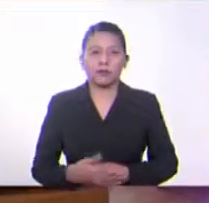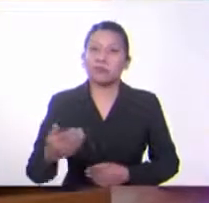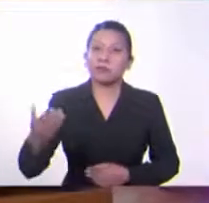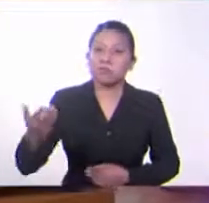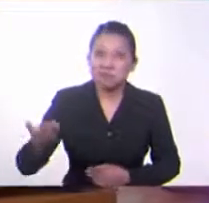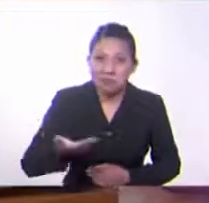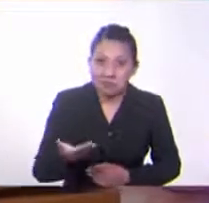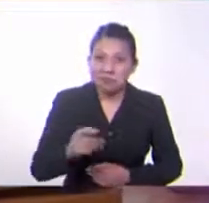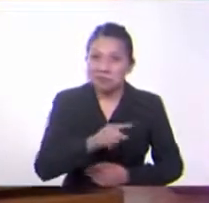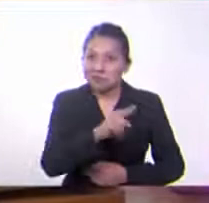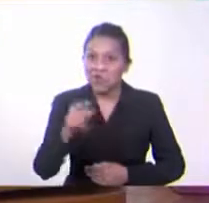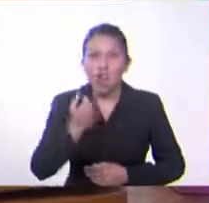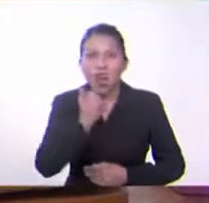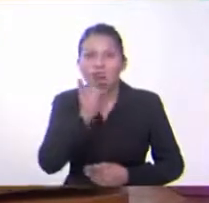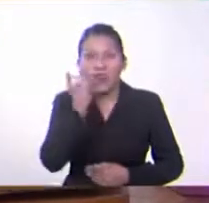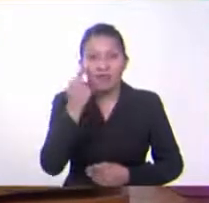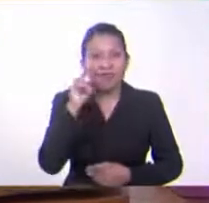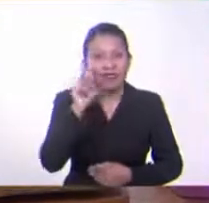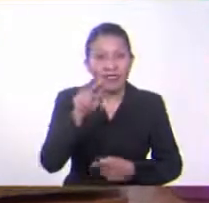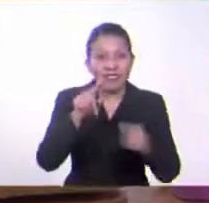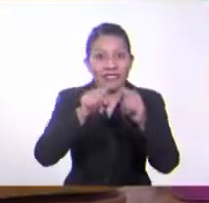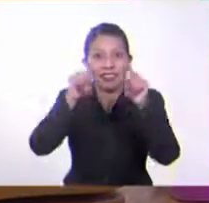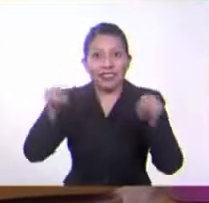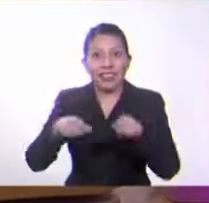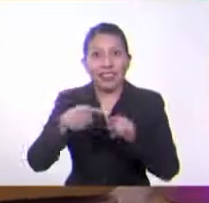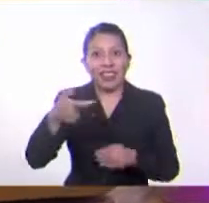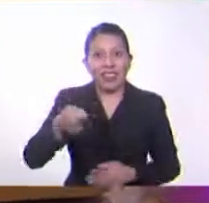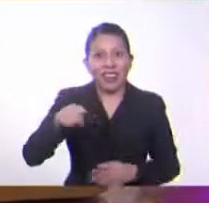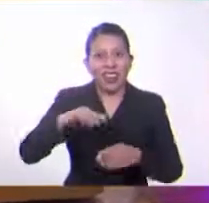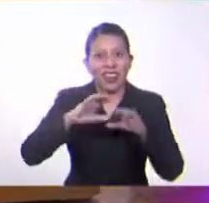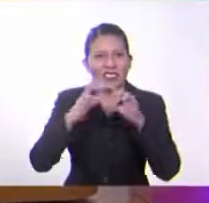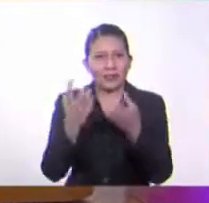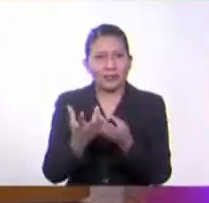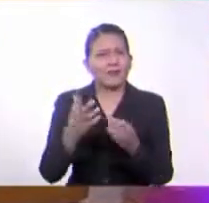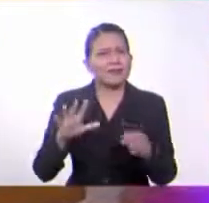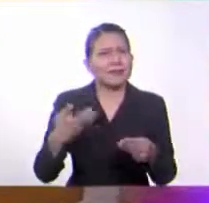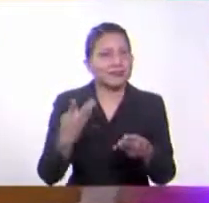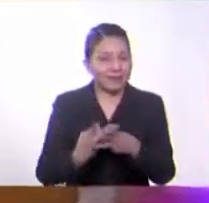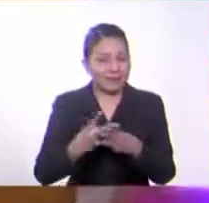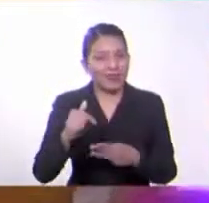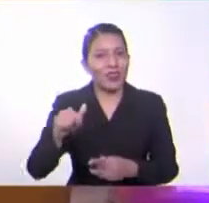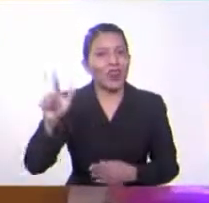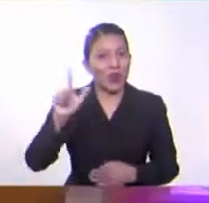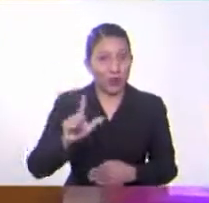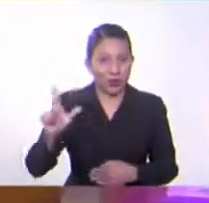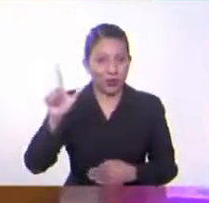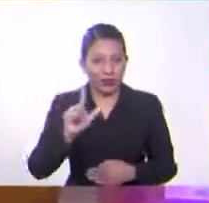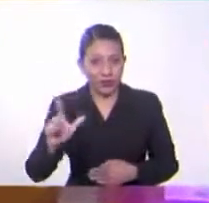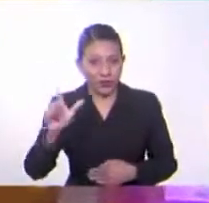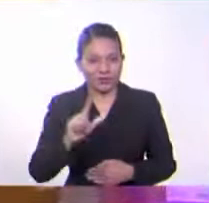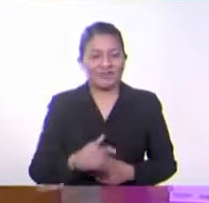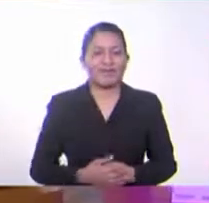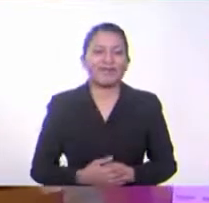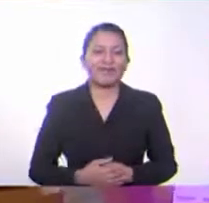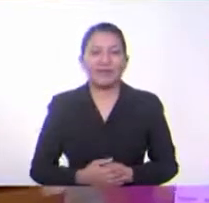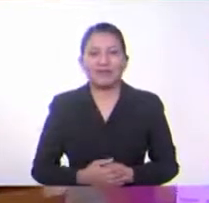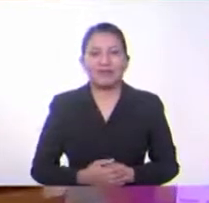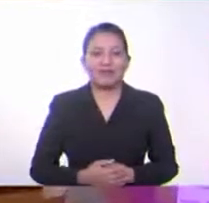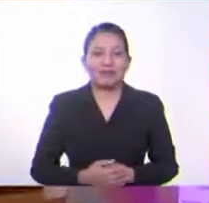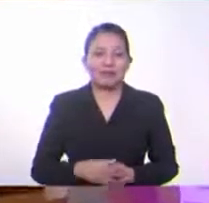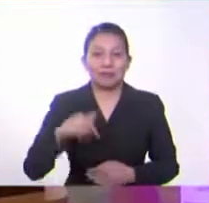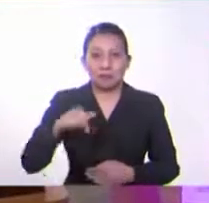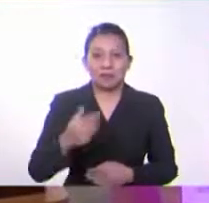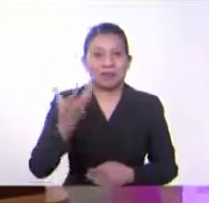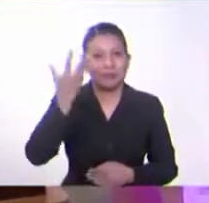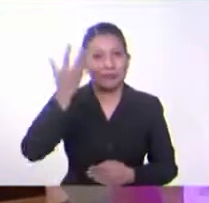Bienvenidos chicos a su teleclase de matemática. Hoy es un típico lunes de nuestra querida asignatura. Día de hoy, como